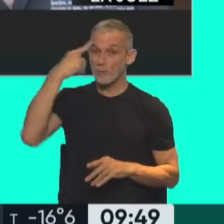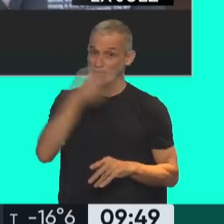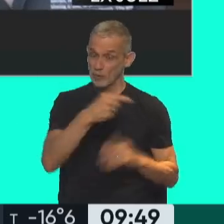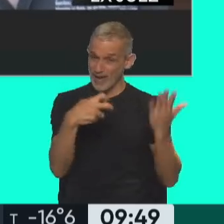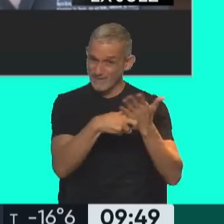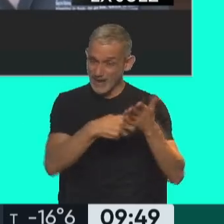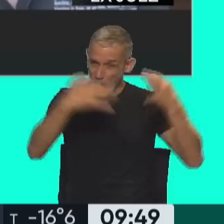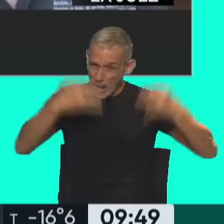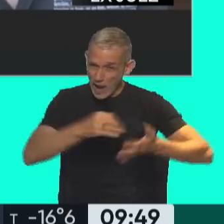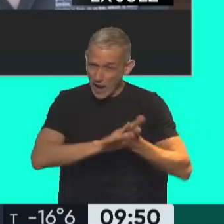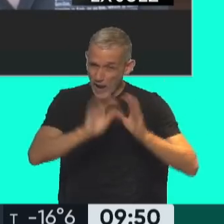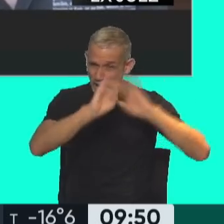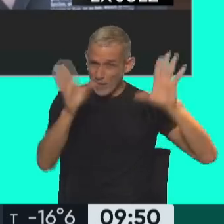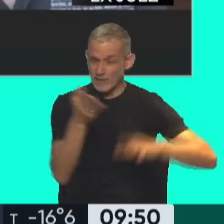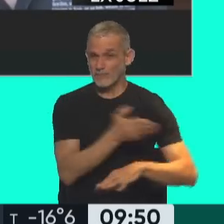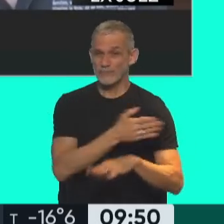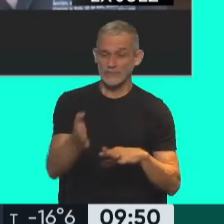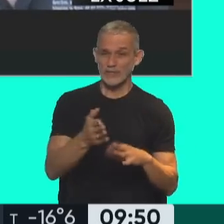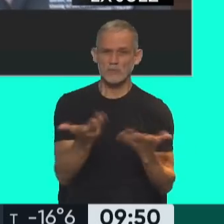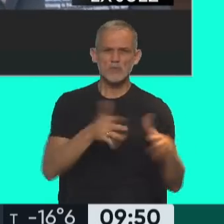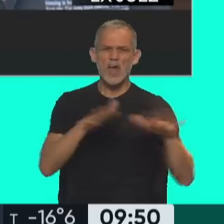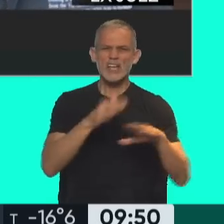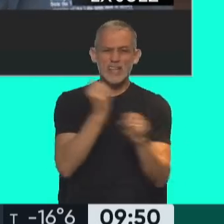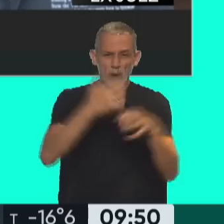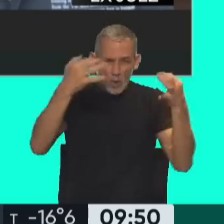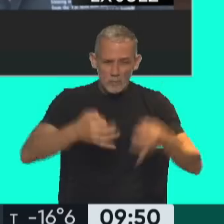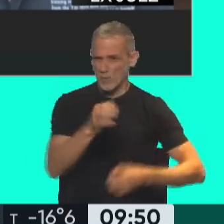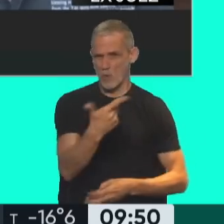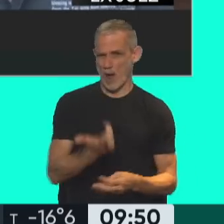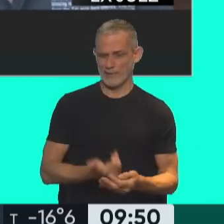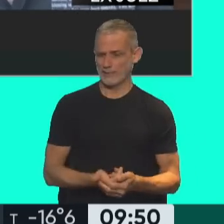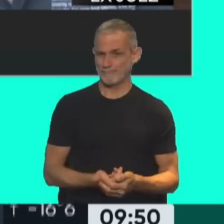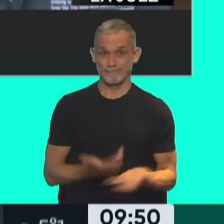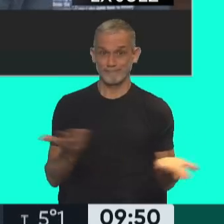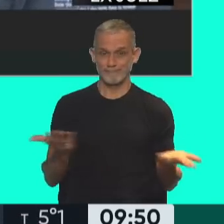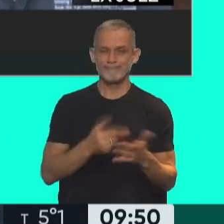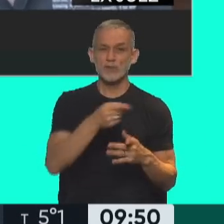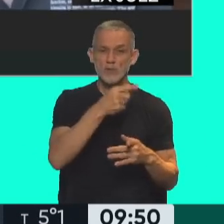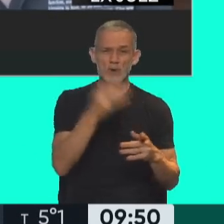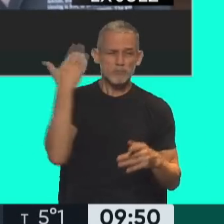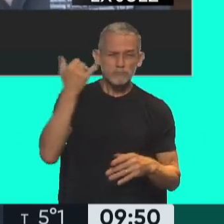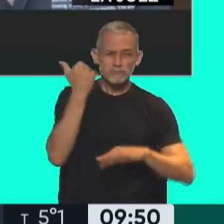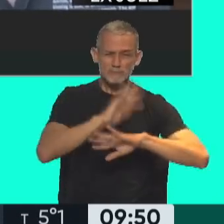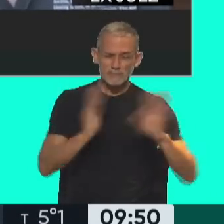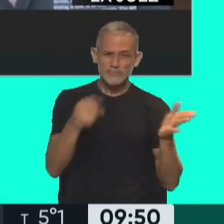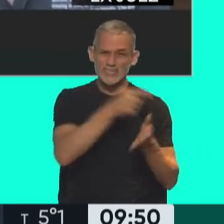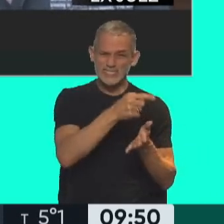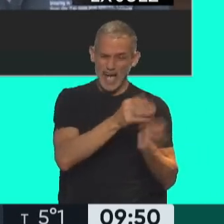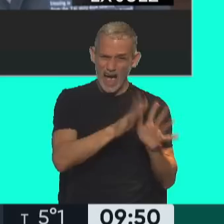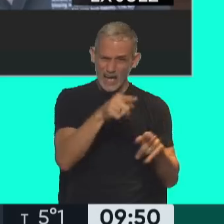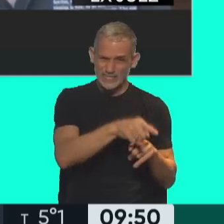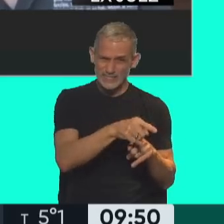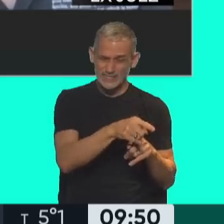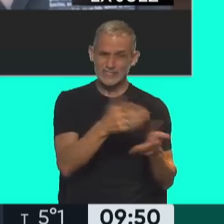ningún tipo de imparcialidad de su actividad entonces quien viene con el antecedente de semejante